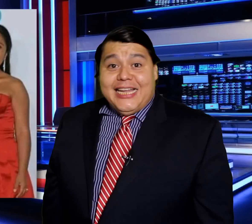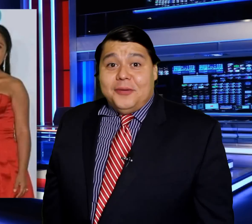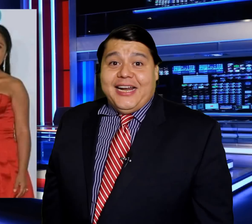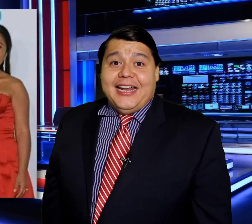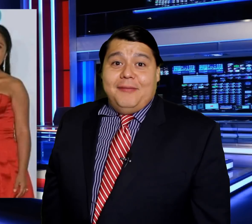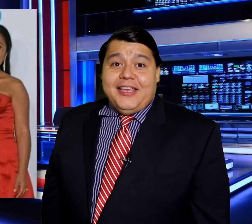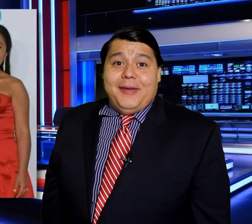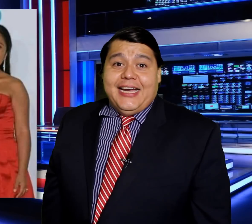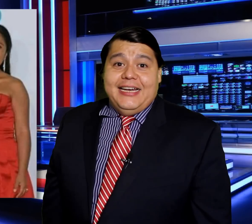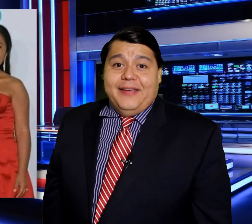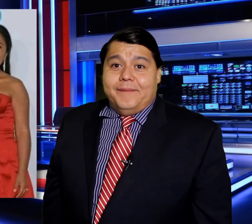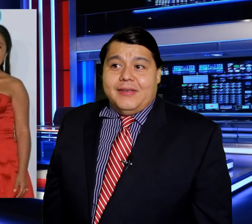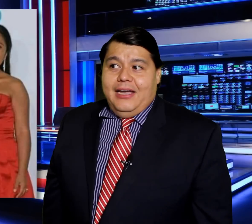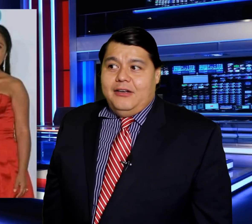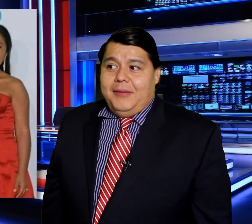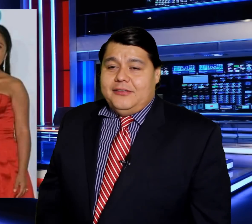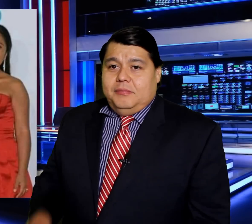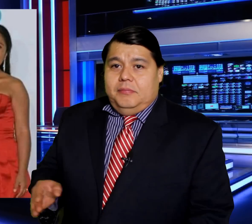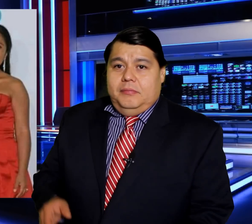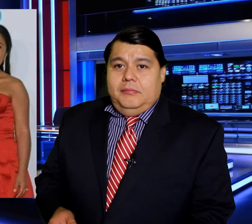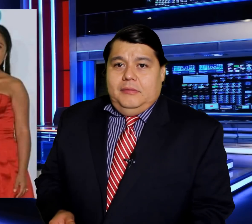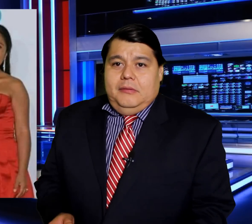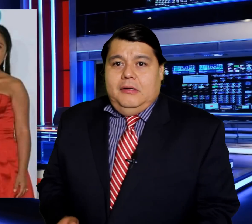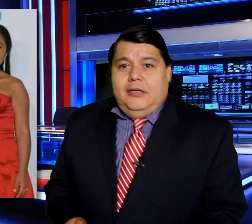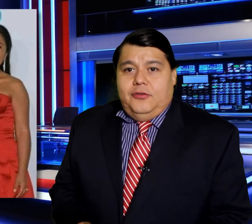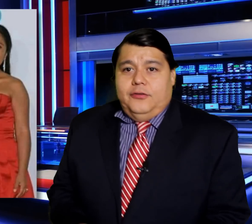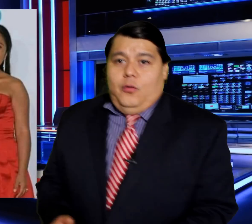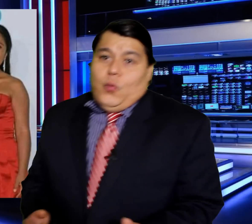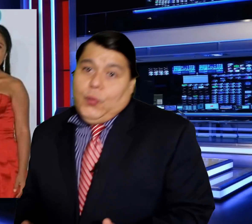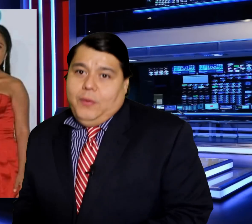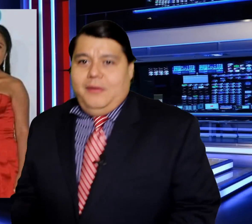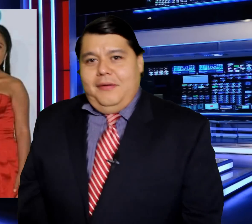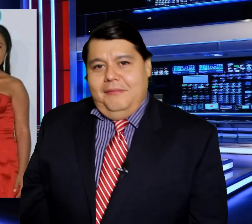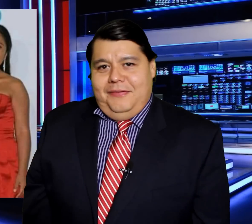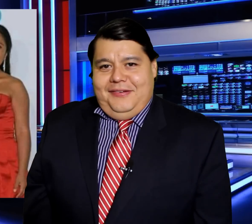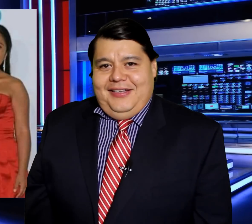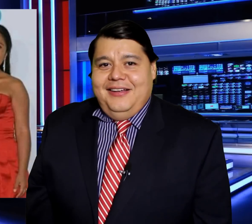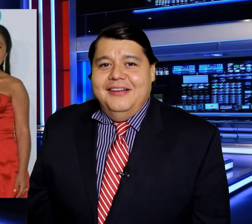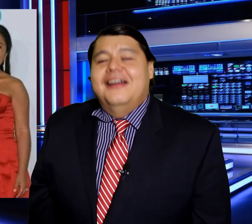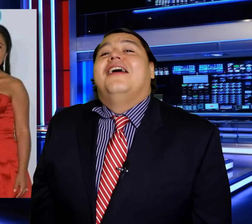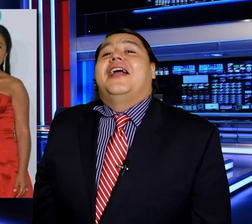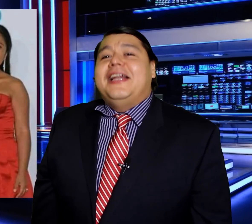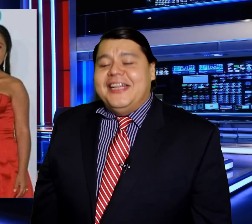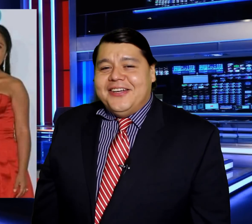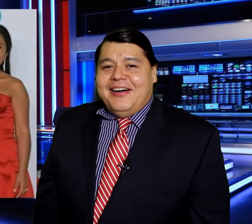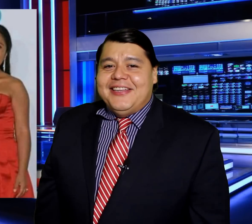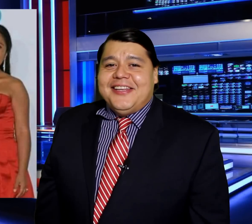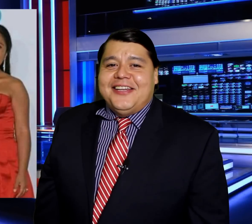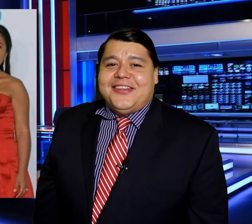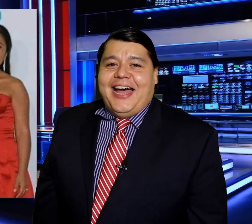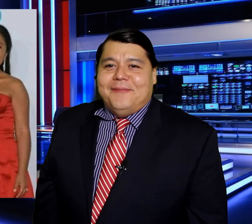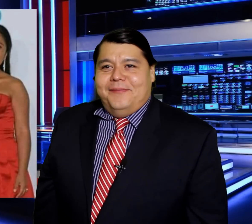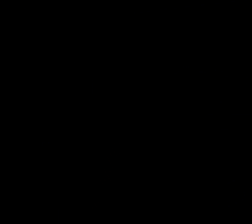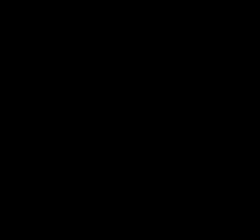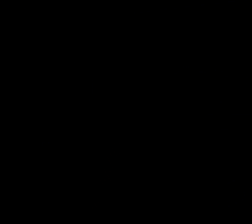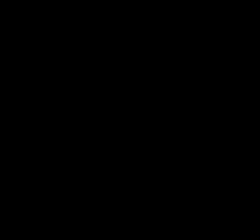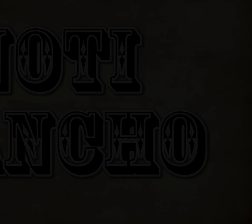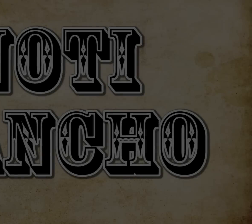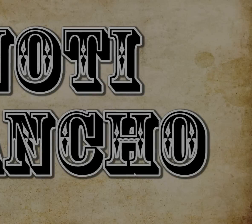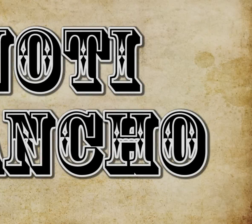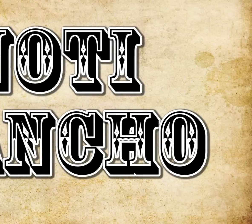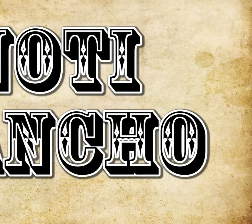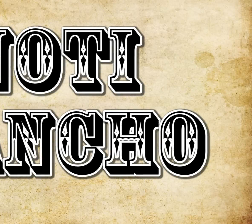corresponsal, Neto Vergara, al Valle de Mexicali, que nomás hizo esto. ¡Órale, Neto! ¡Aviéntate la nota!